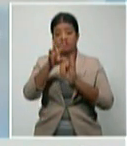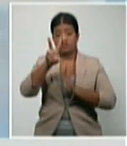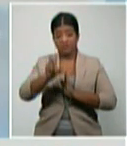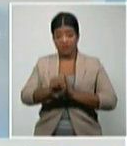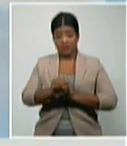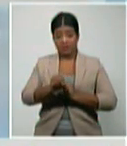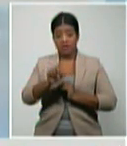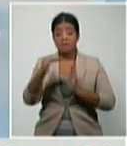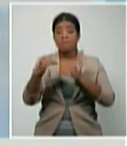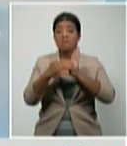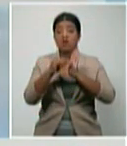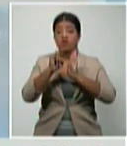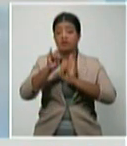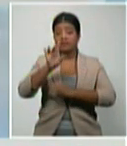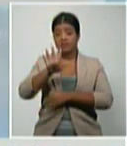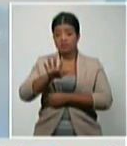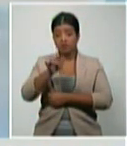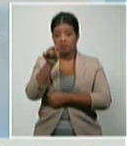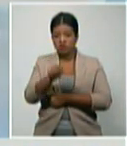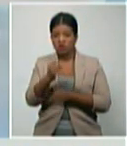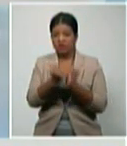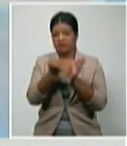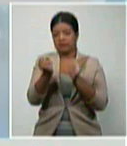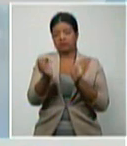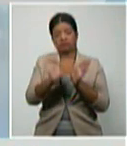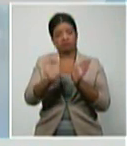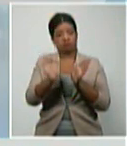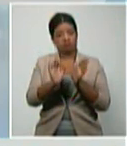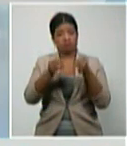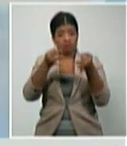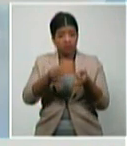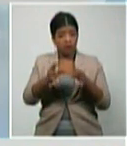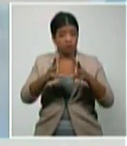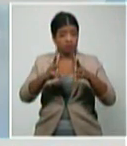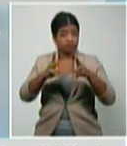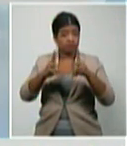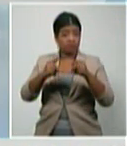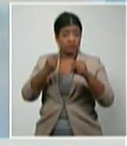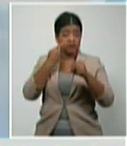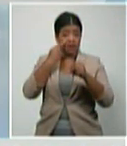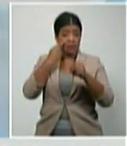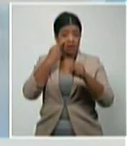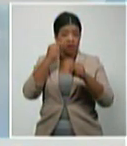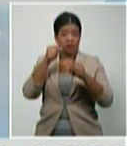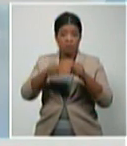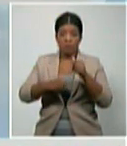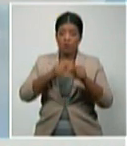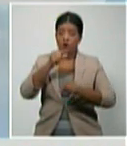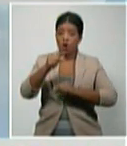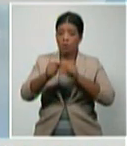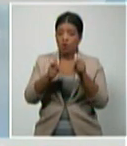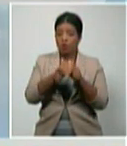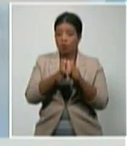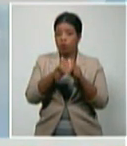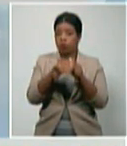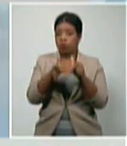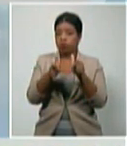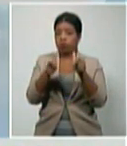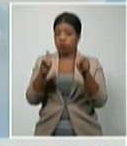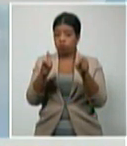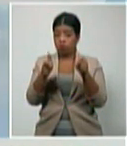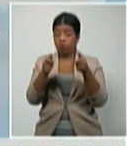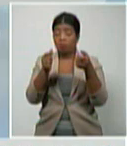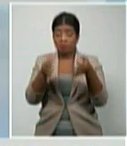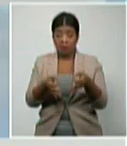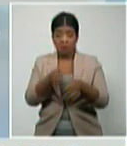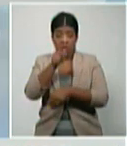1.095 son sospechosos. Fíjense, esta es una cifra que se ha ido incrementando. Estas son personas que tienen